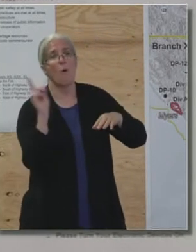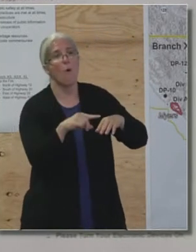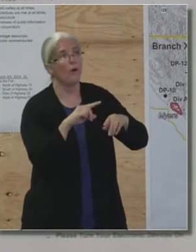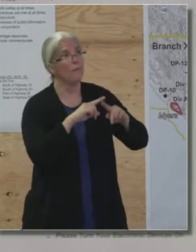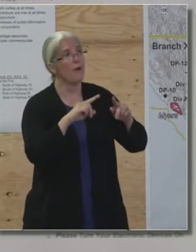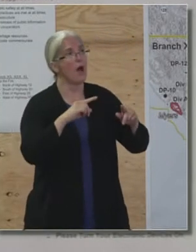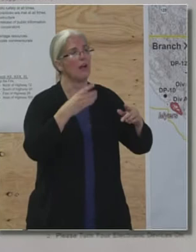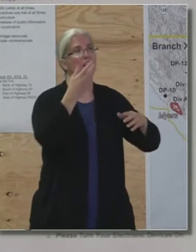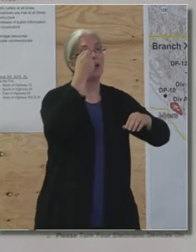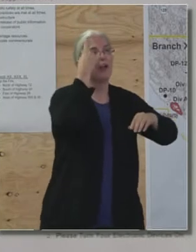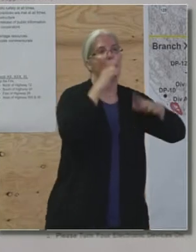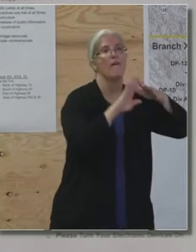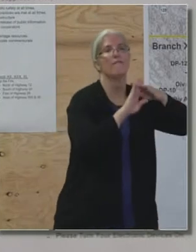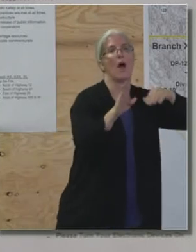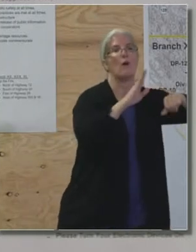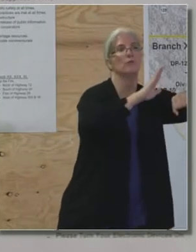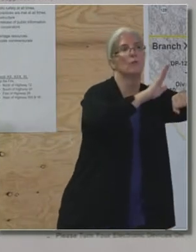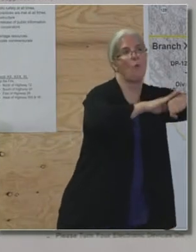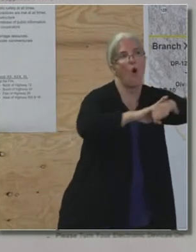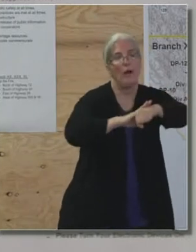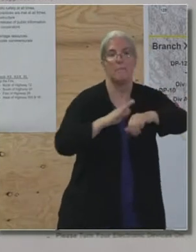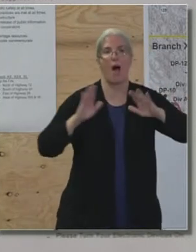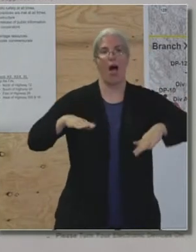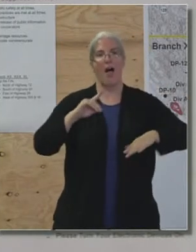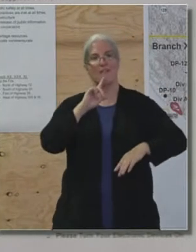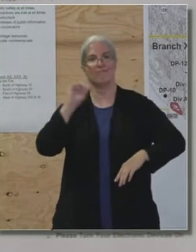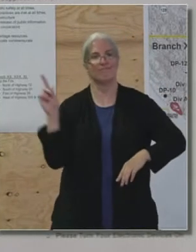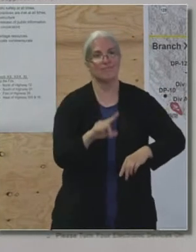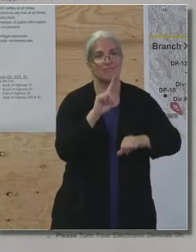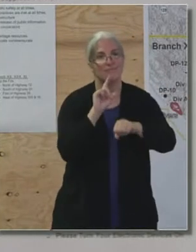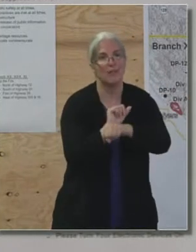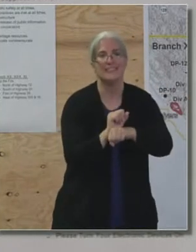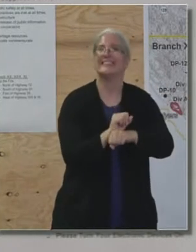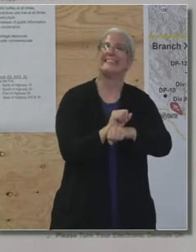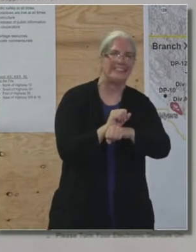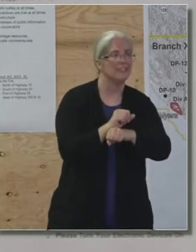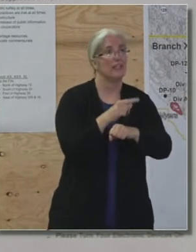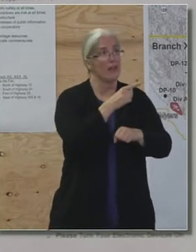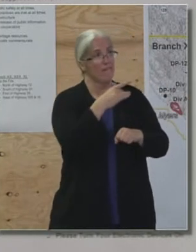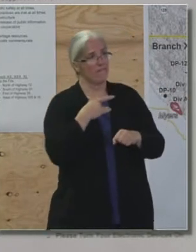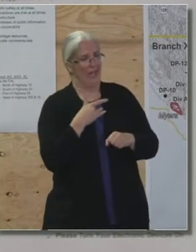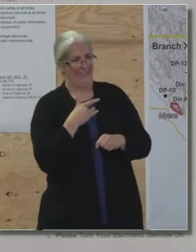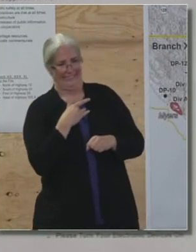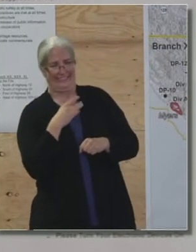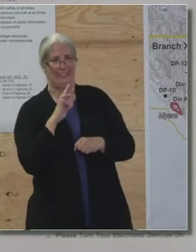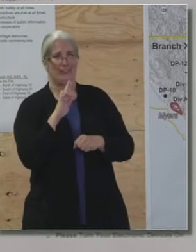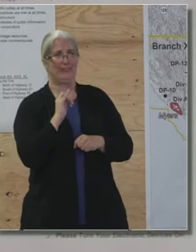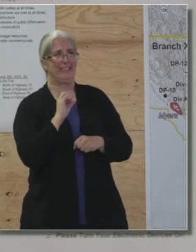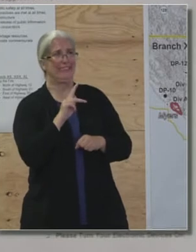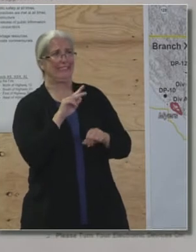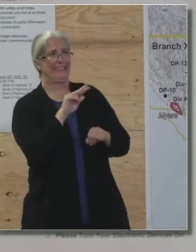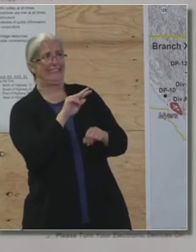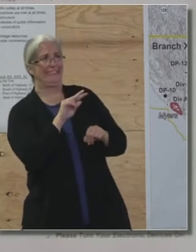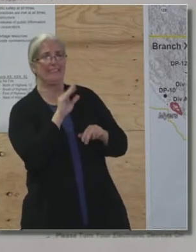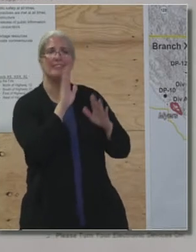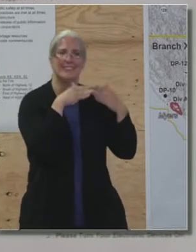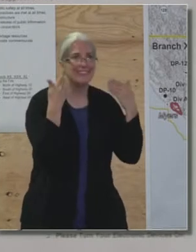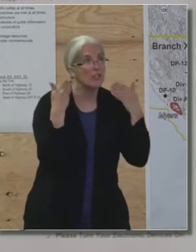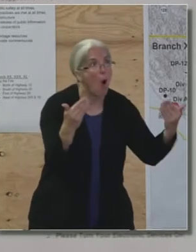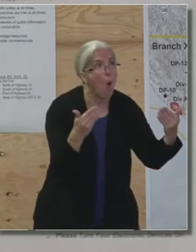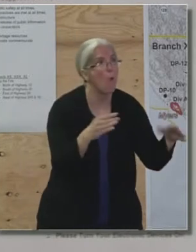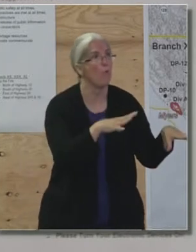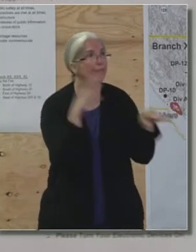salgan de su propiedad no esperen ninguna orden de evacuación es un incidente enorme